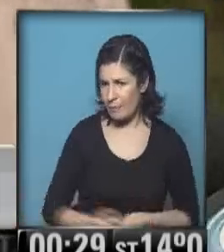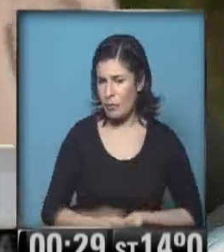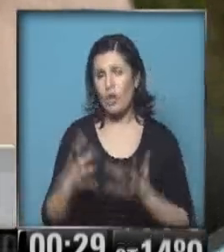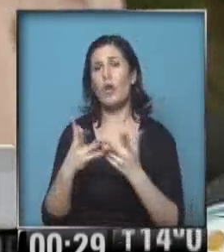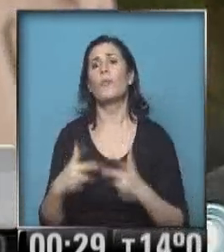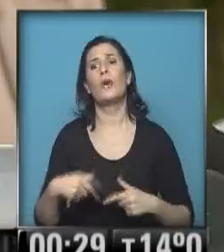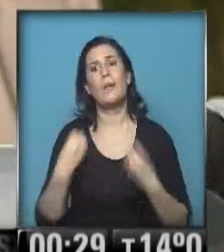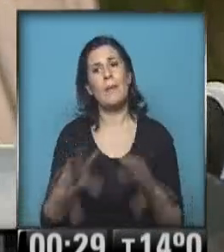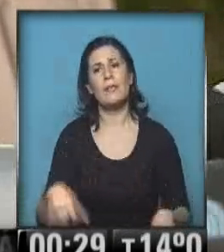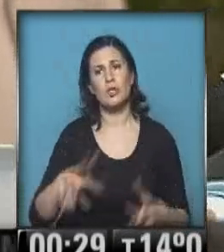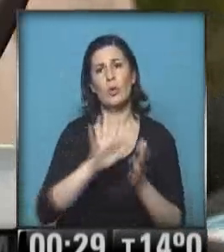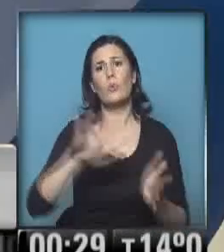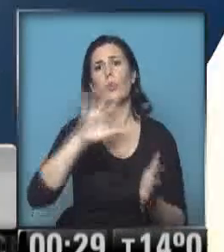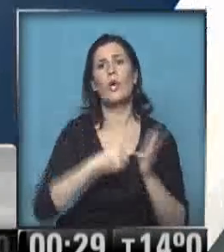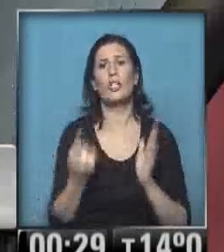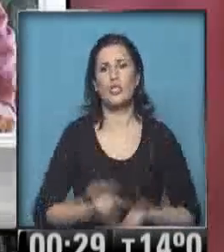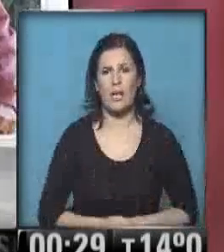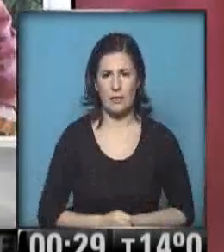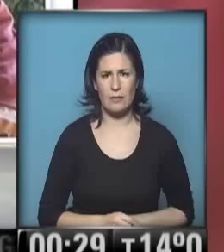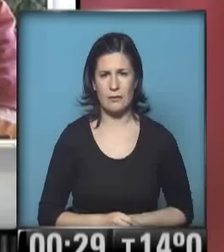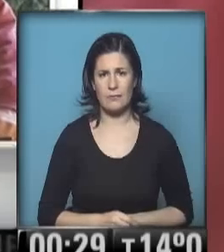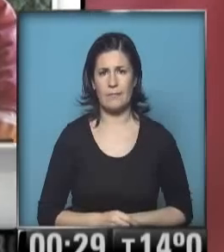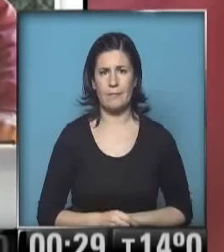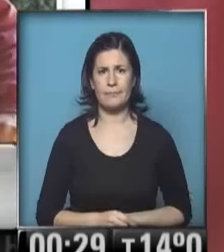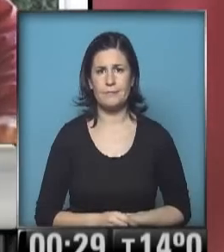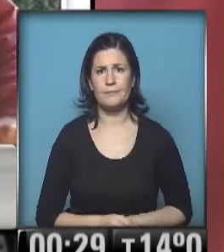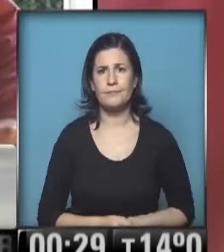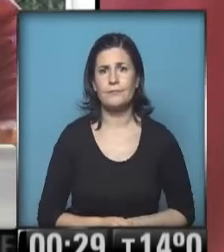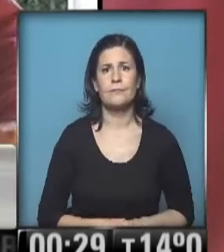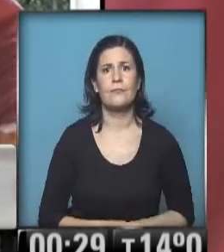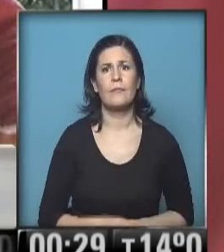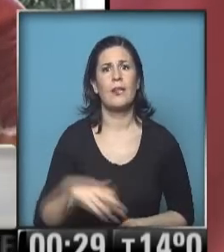en la provincia de Buenos Aires. En Ingeniero